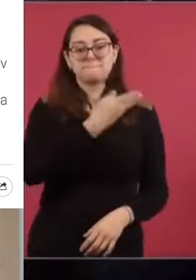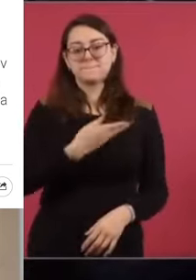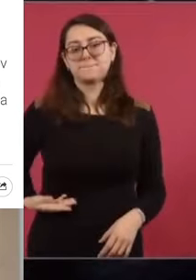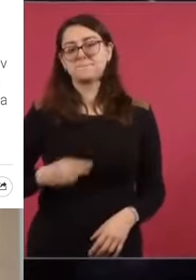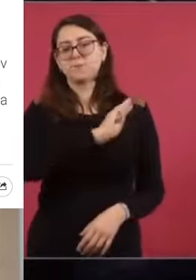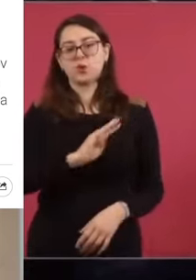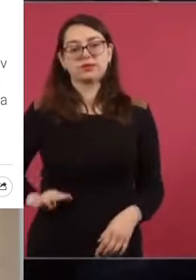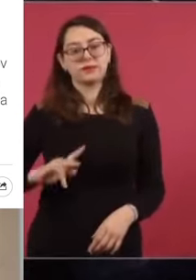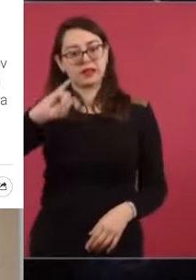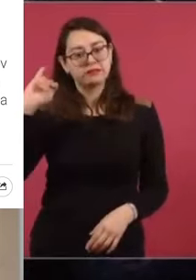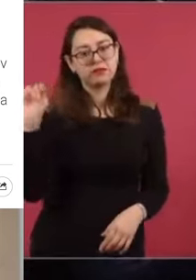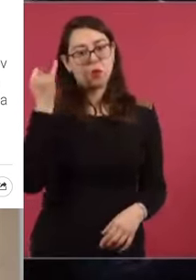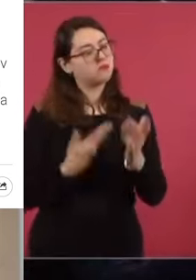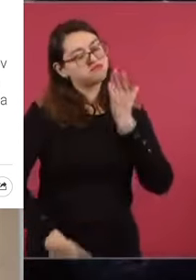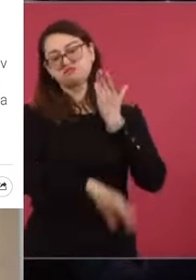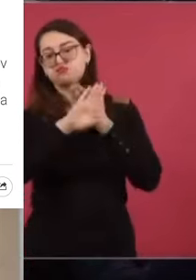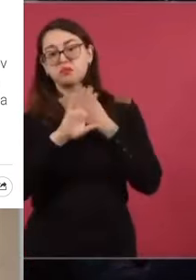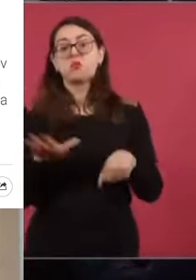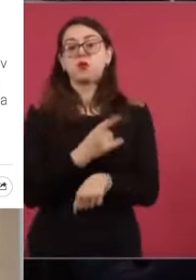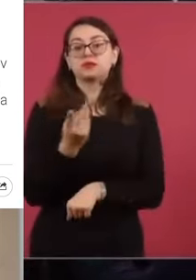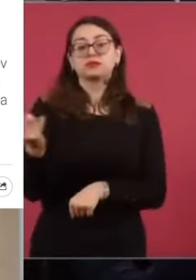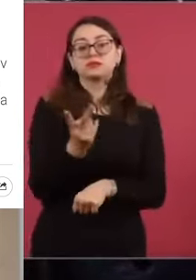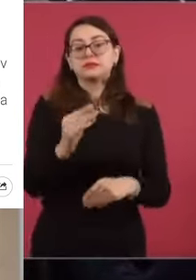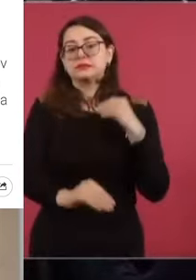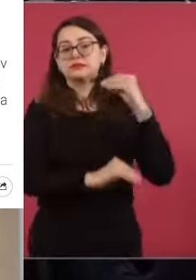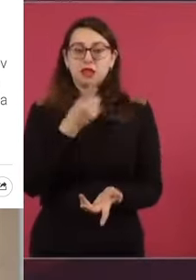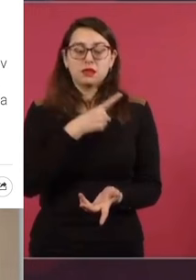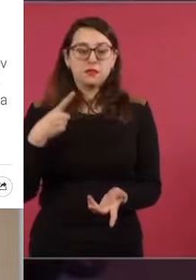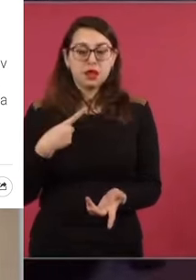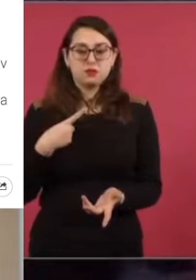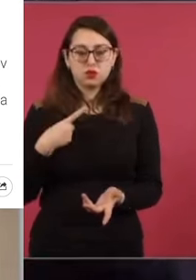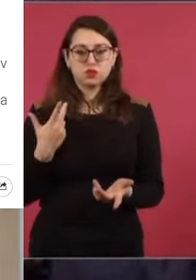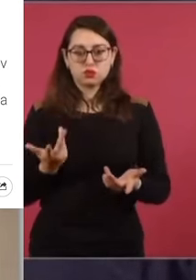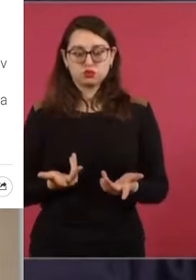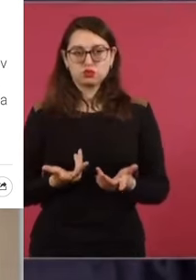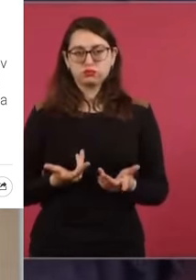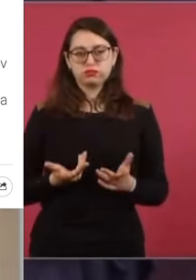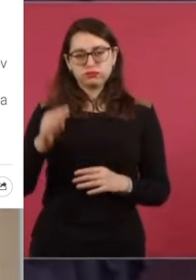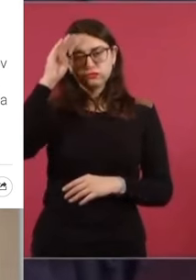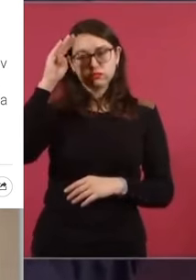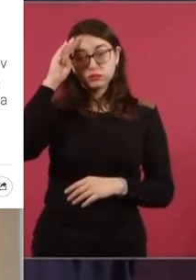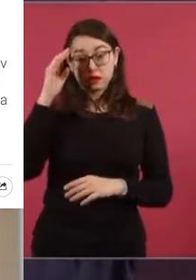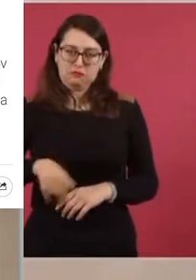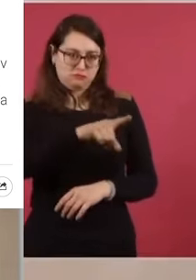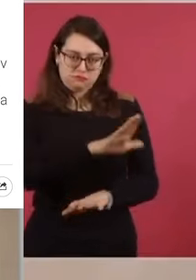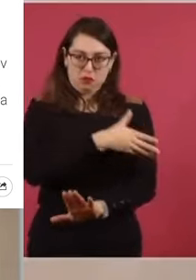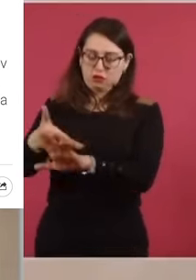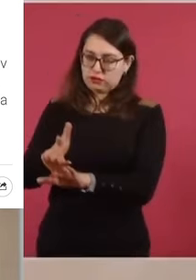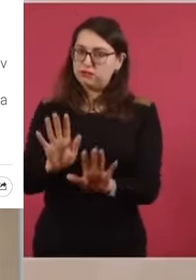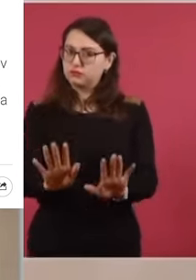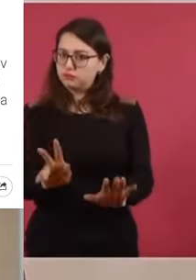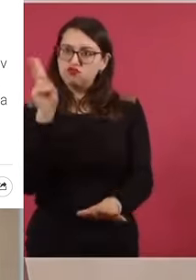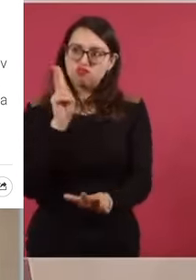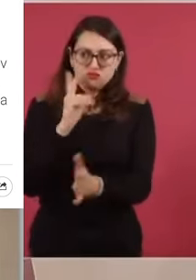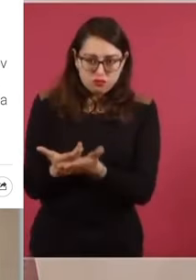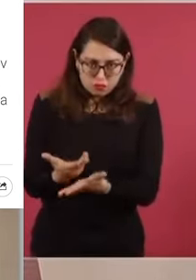Tijuana, con la que tuvo una discusión, no hay tampoco que sostener, ¿no?, como prueba